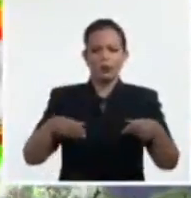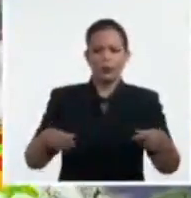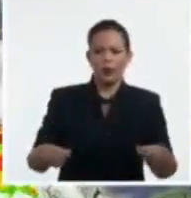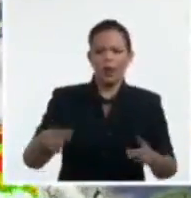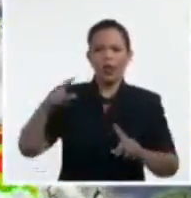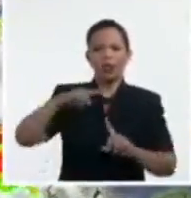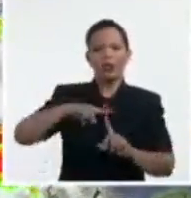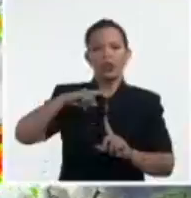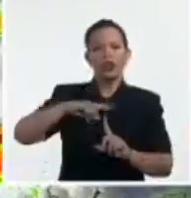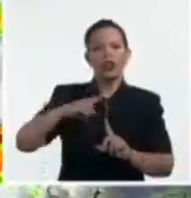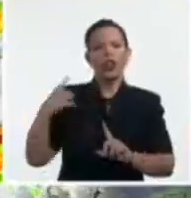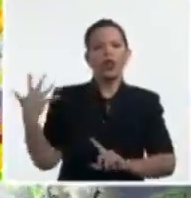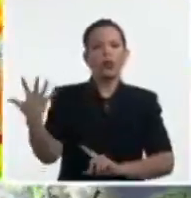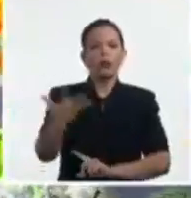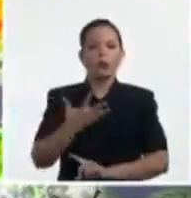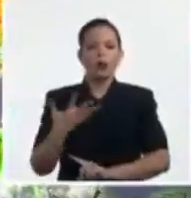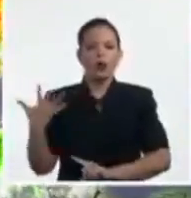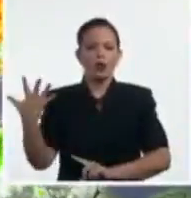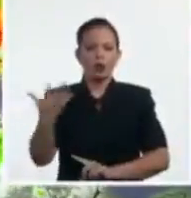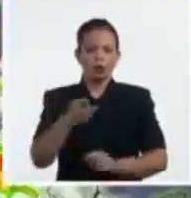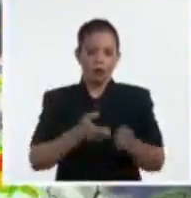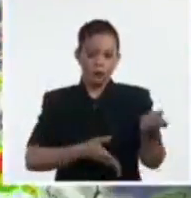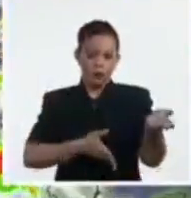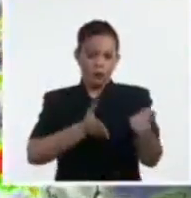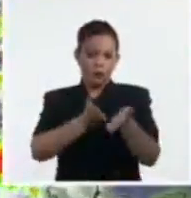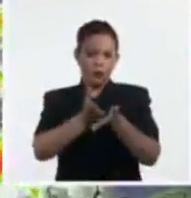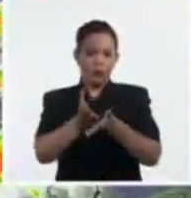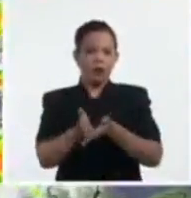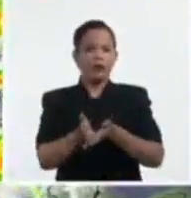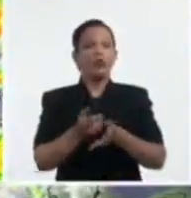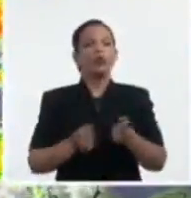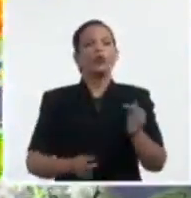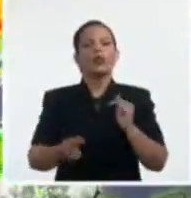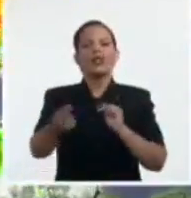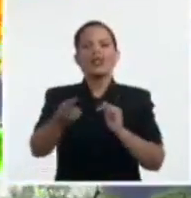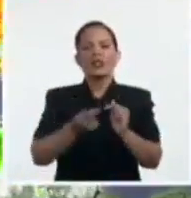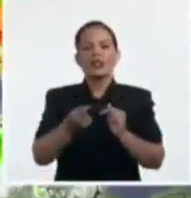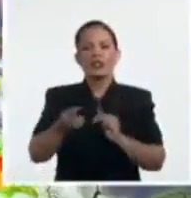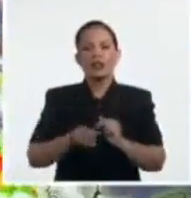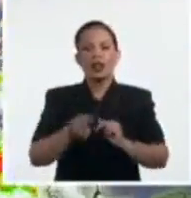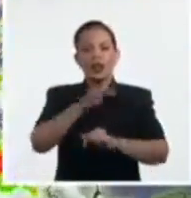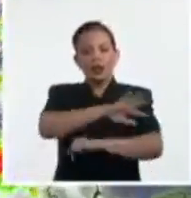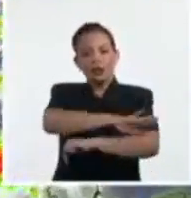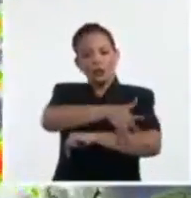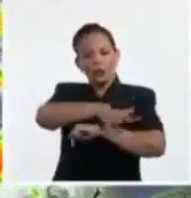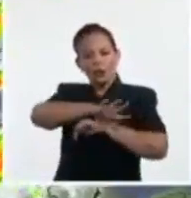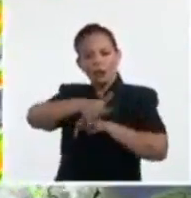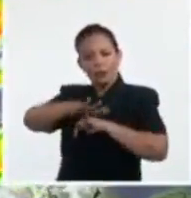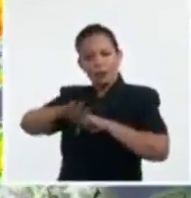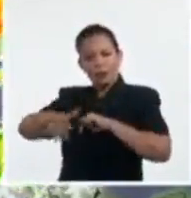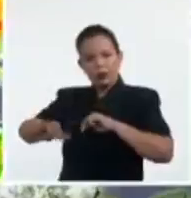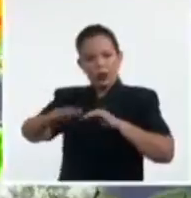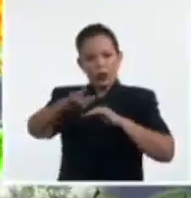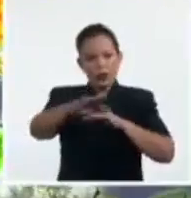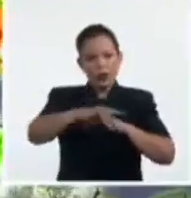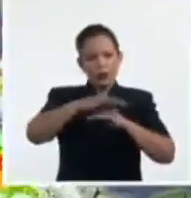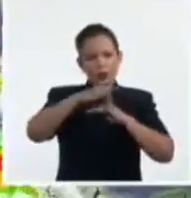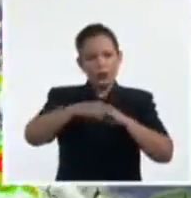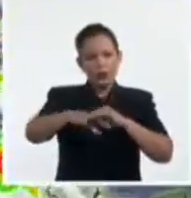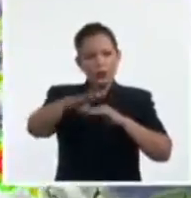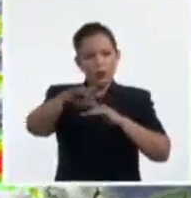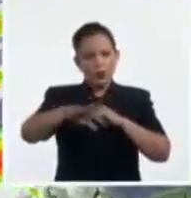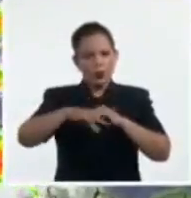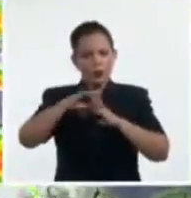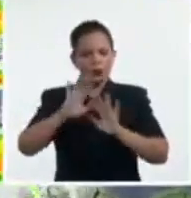hora. Continúa muy cerca de la costa este de ese territorio y poco a poco se irá adentrando en las aguas del Caribe Occidental. Mientras tanto, en